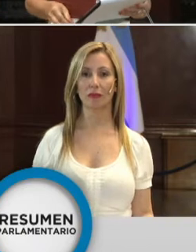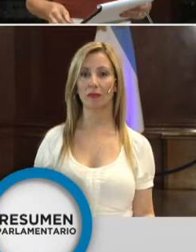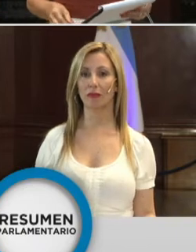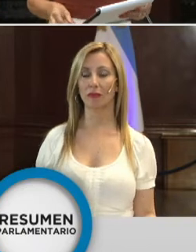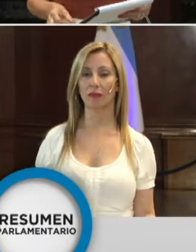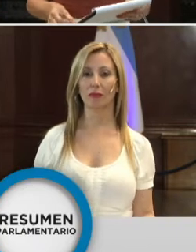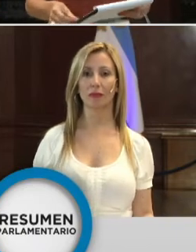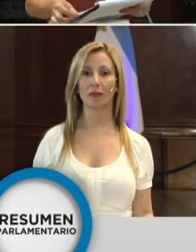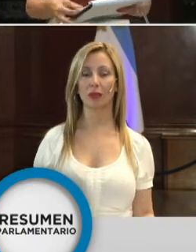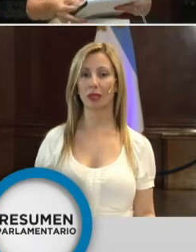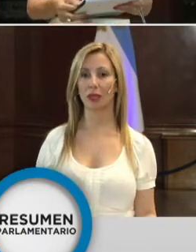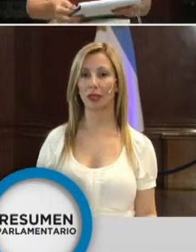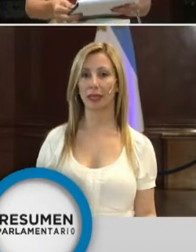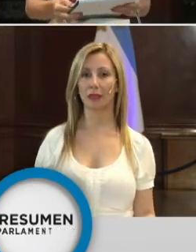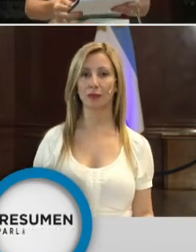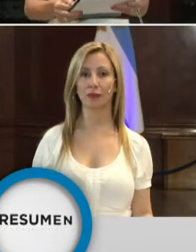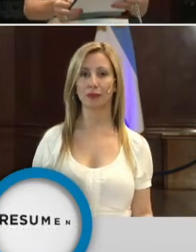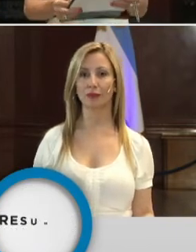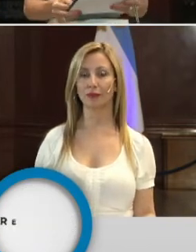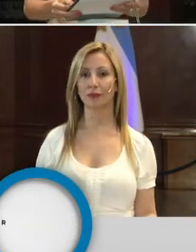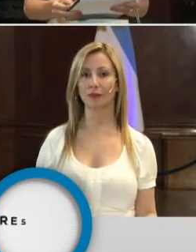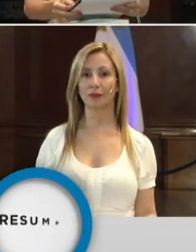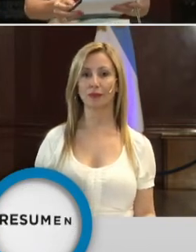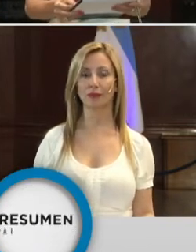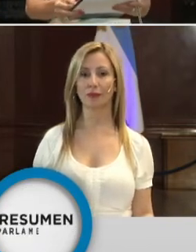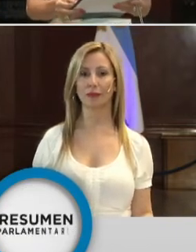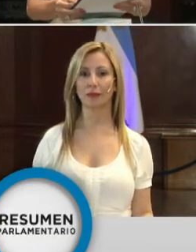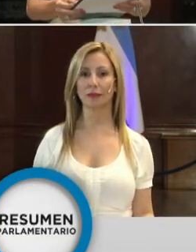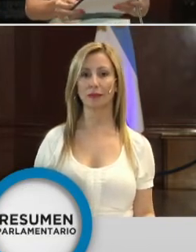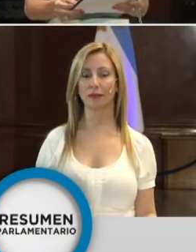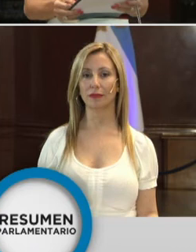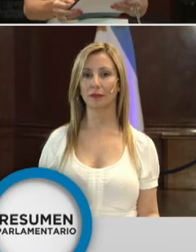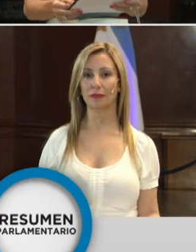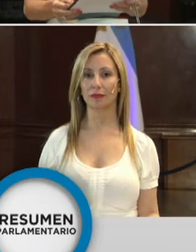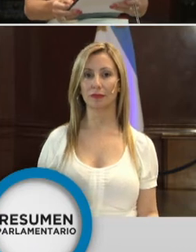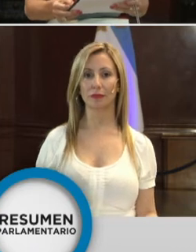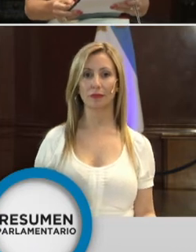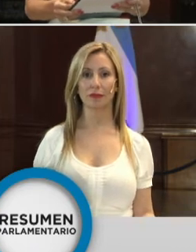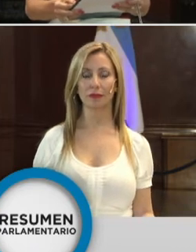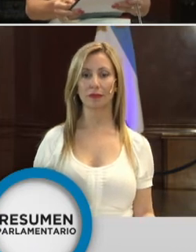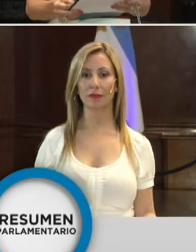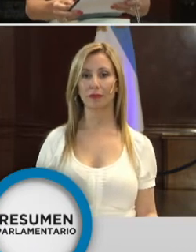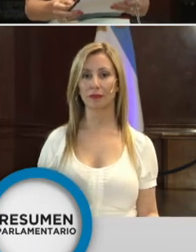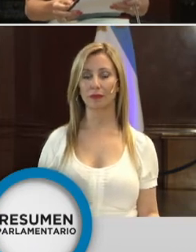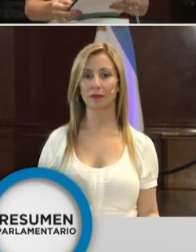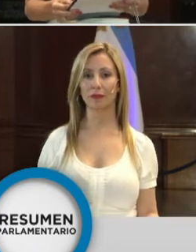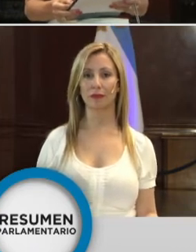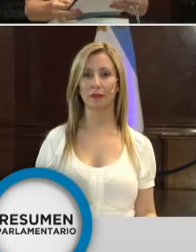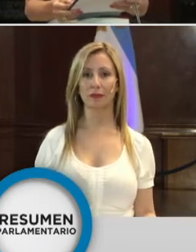pueblo, de los y las misioneras, se sigue conservando. ¿Por qué es importante mantener una selva